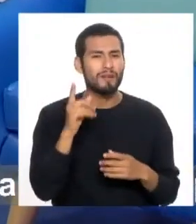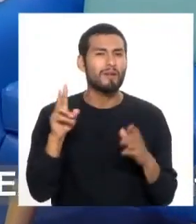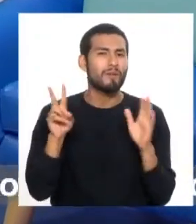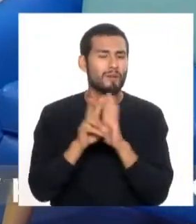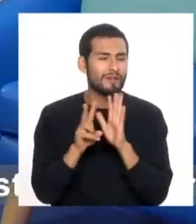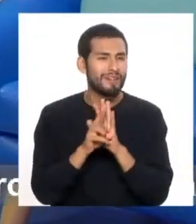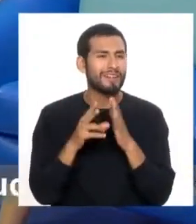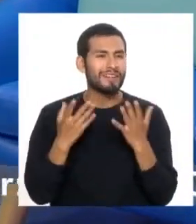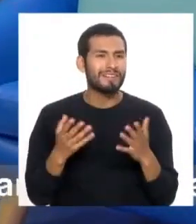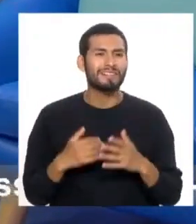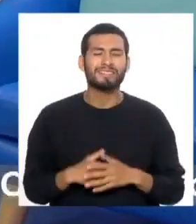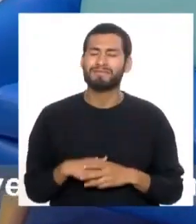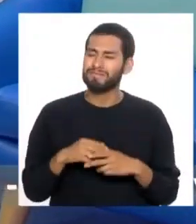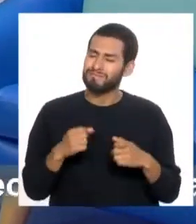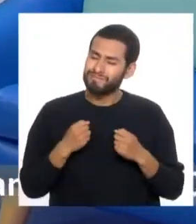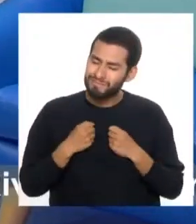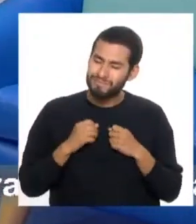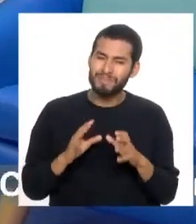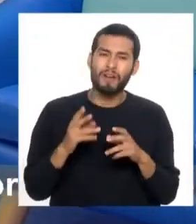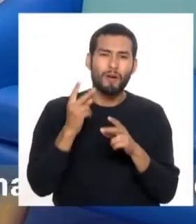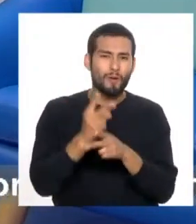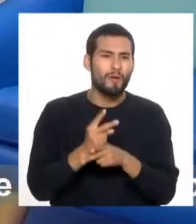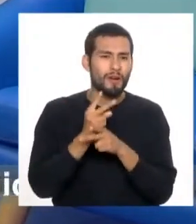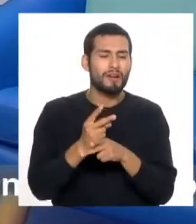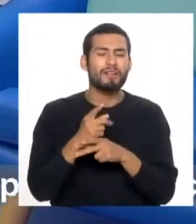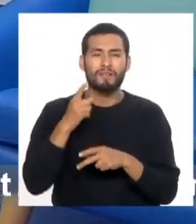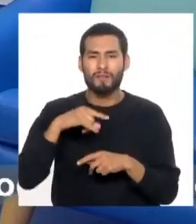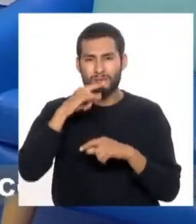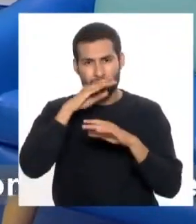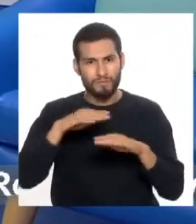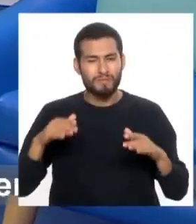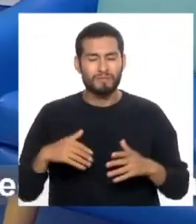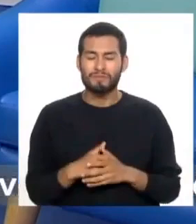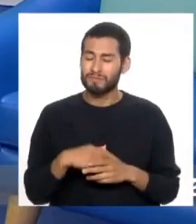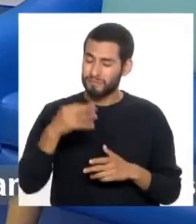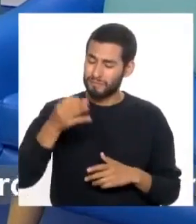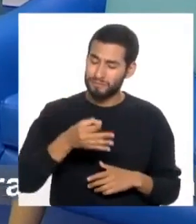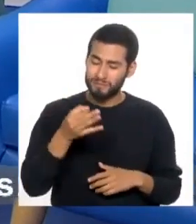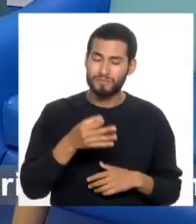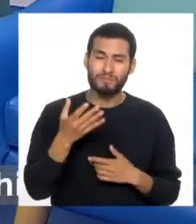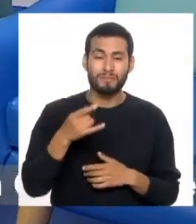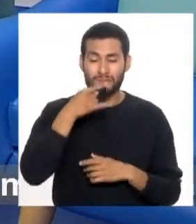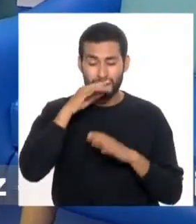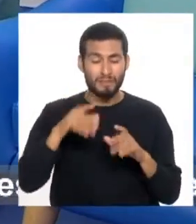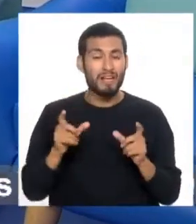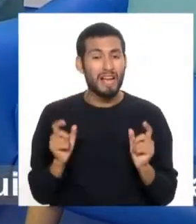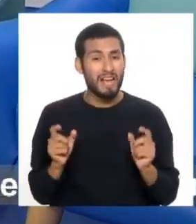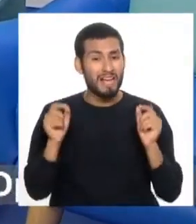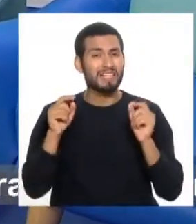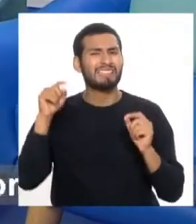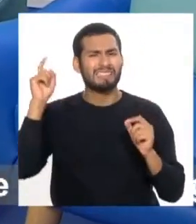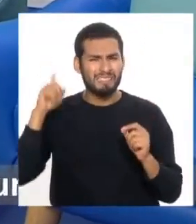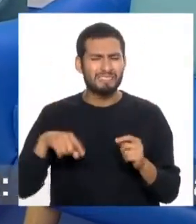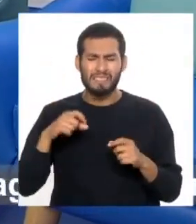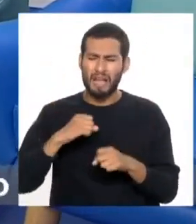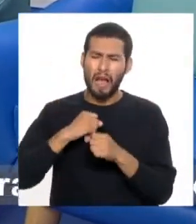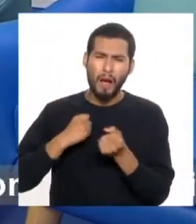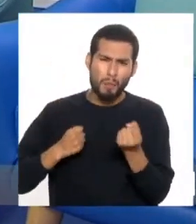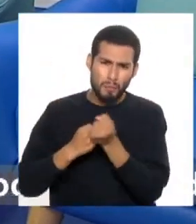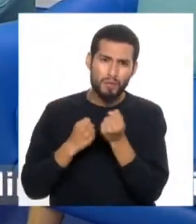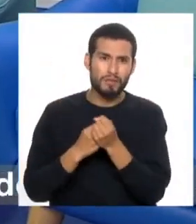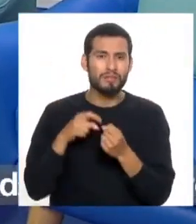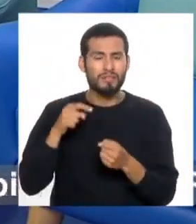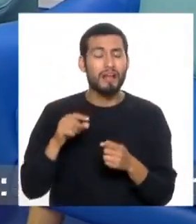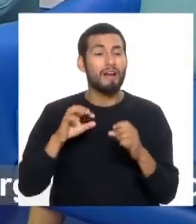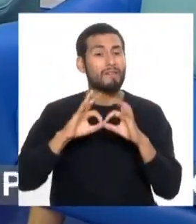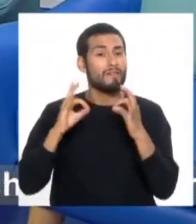voluntarias que se dedican a cuidar a nuestros niños. Realmente un niño con cáncer necesita de mucho apoyo. Ellas apoyan